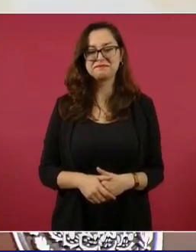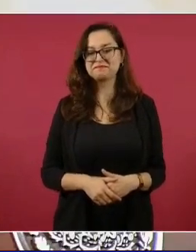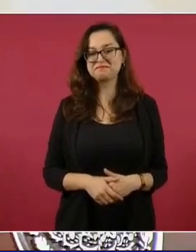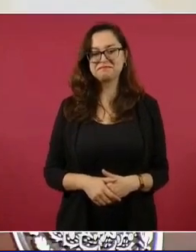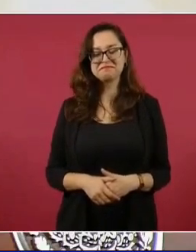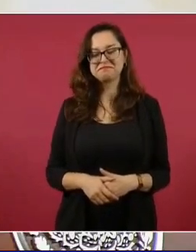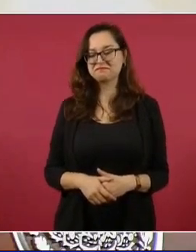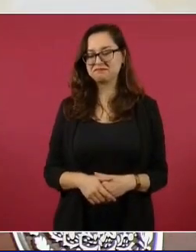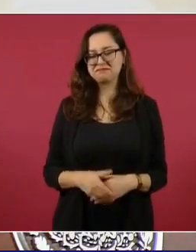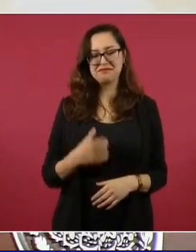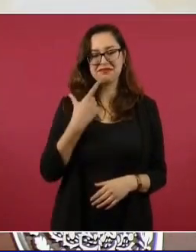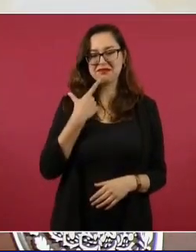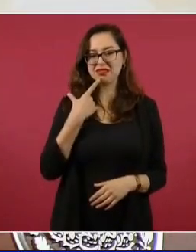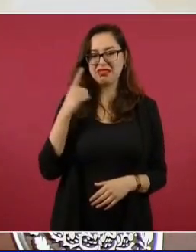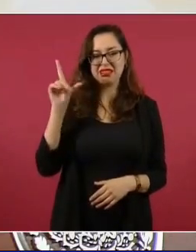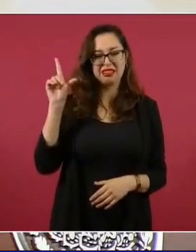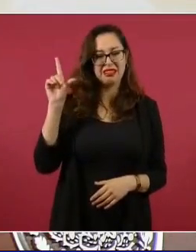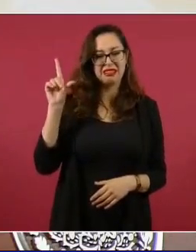eso es